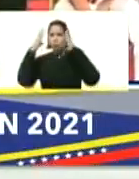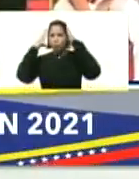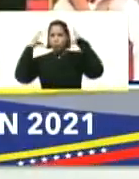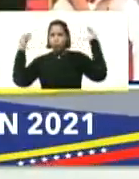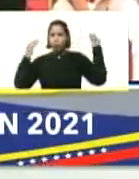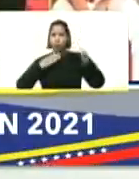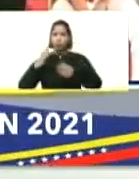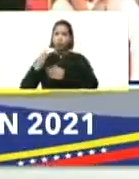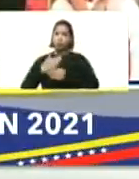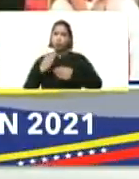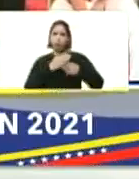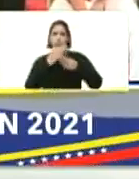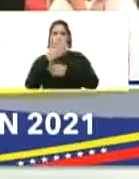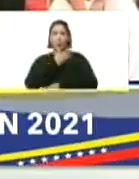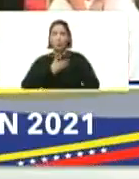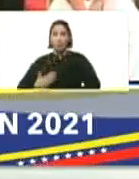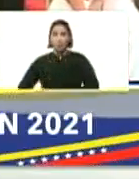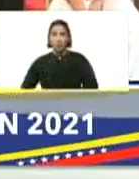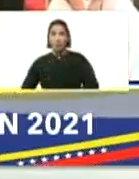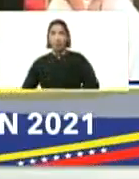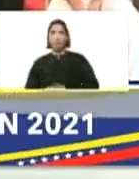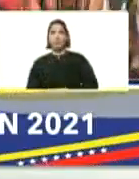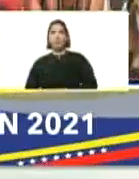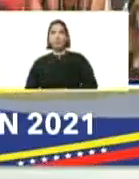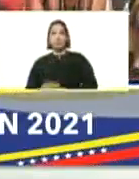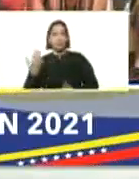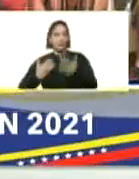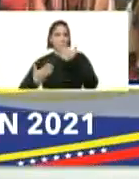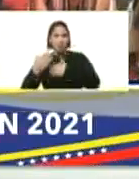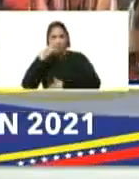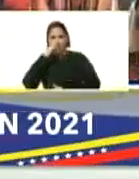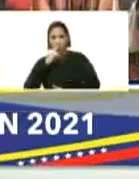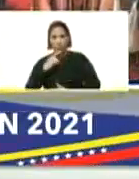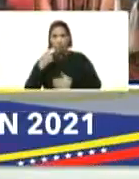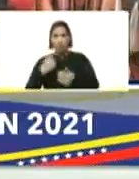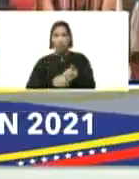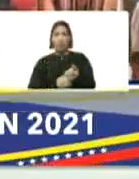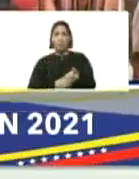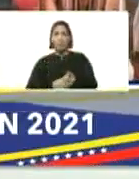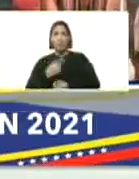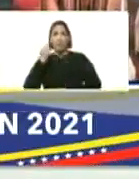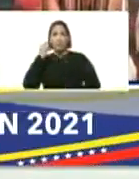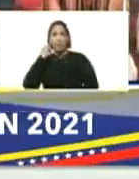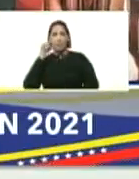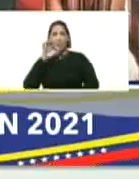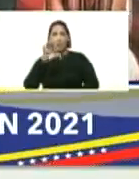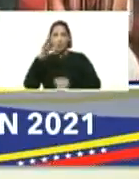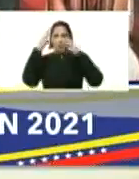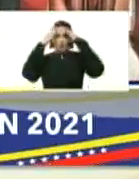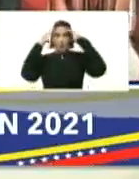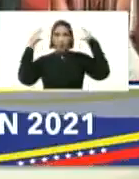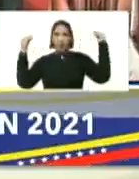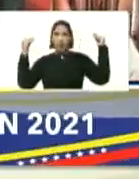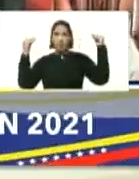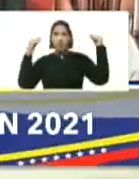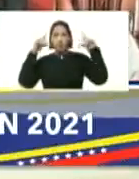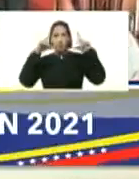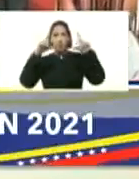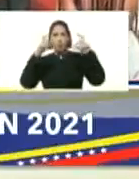compartiendo con el presidente de entonces, nuestra hermana Vietnam. Aquí está esta foto de la prosperidad,